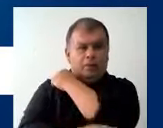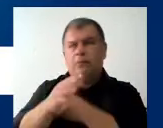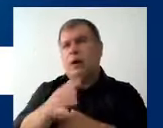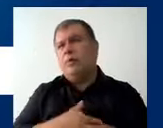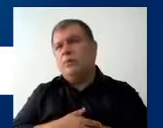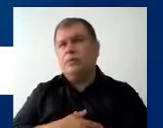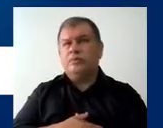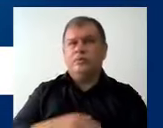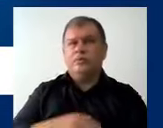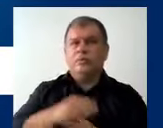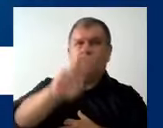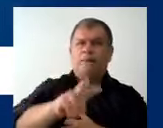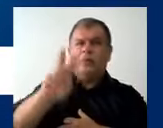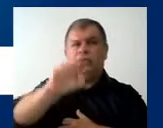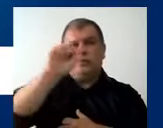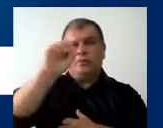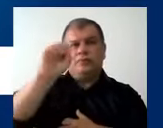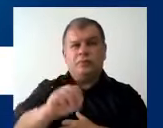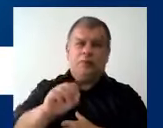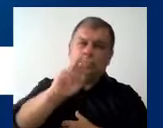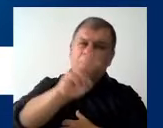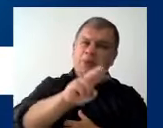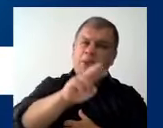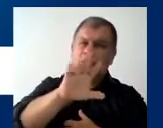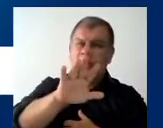alrededor entre 22%,